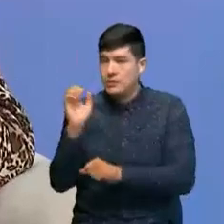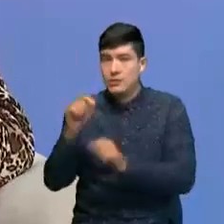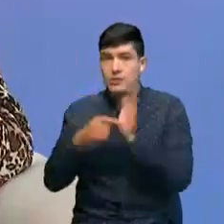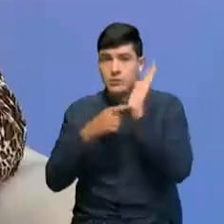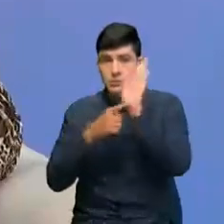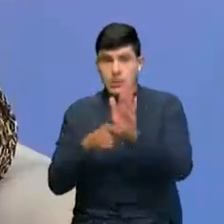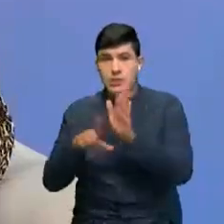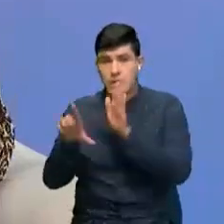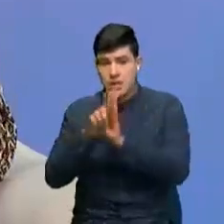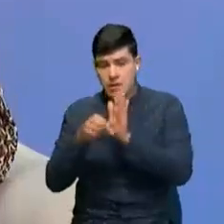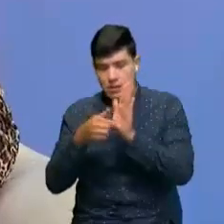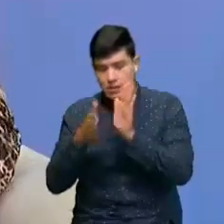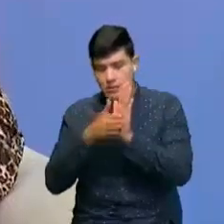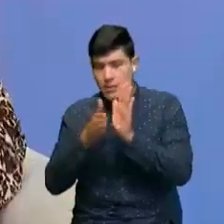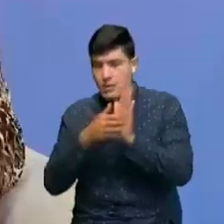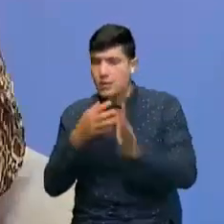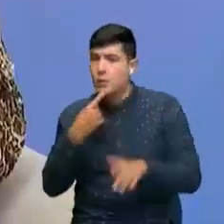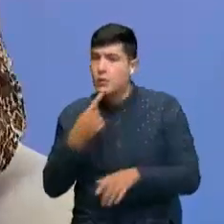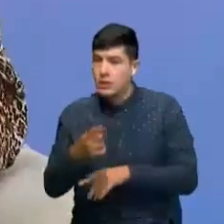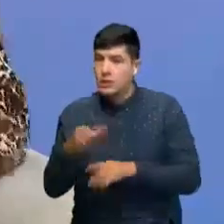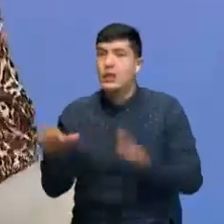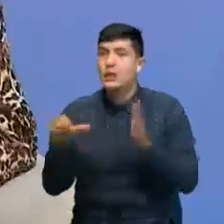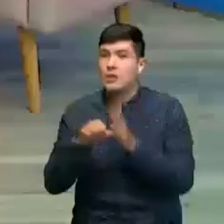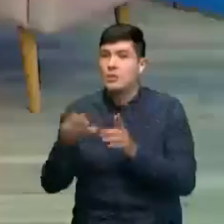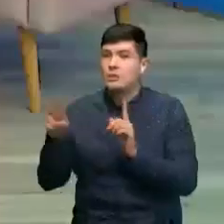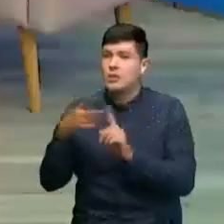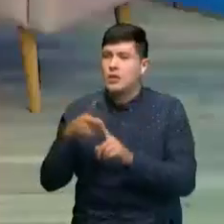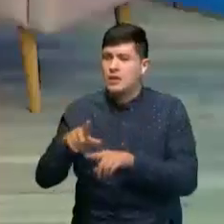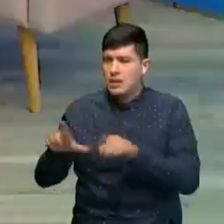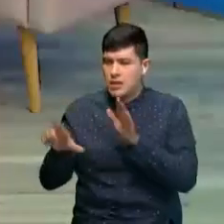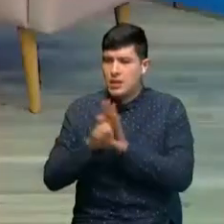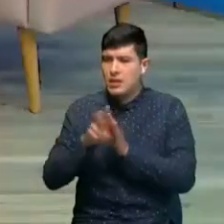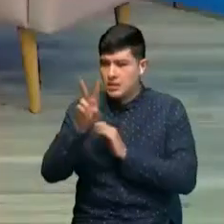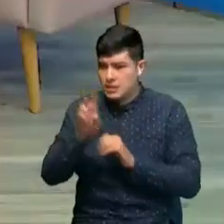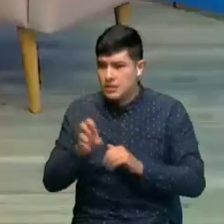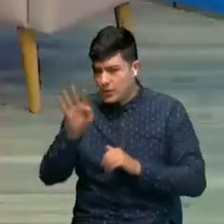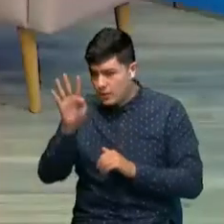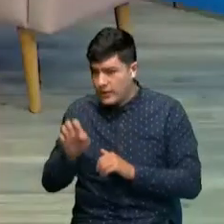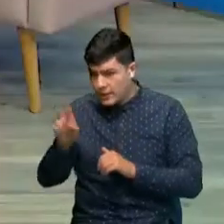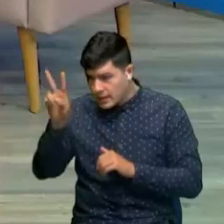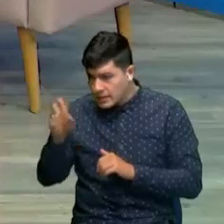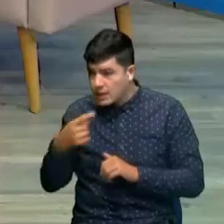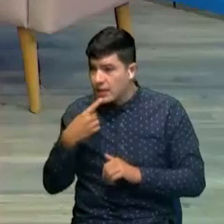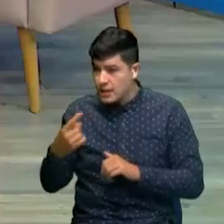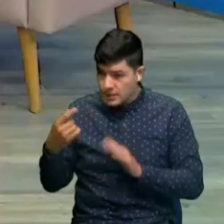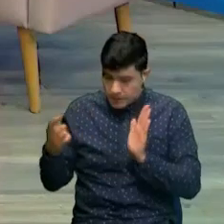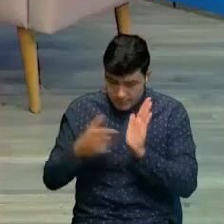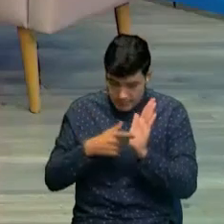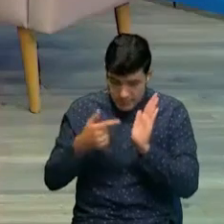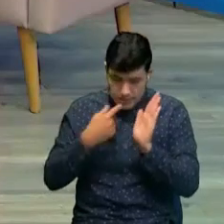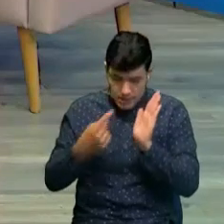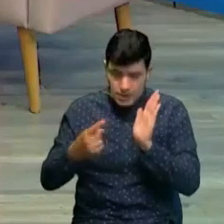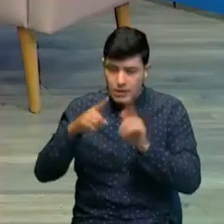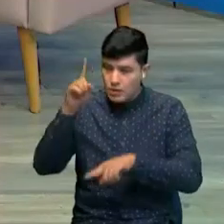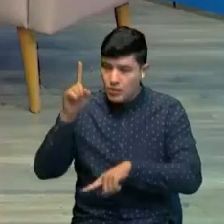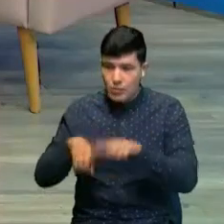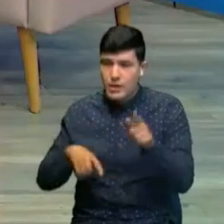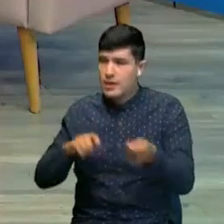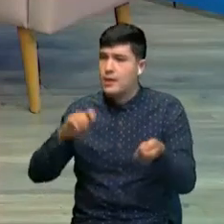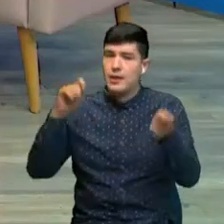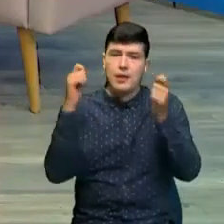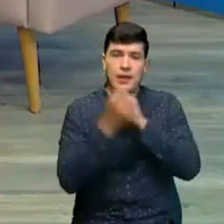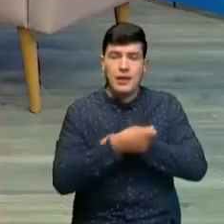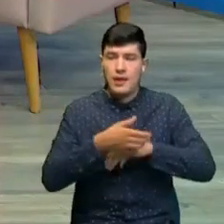la ley. Dice, es que el artículo segundo de la ley 797, literal, dice esto, que no se puede